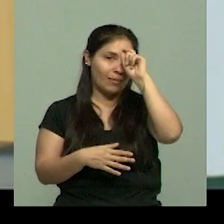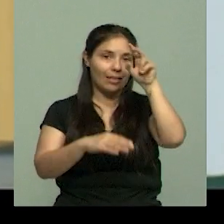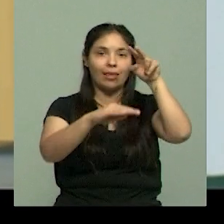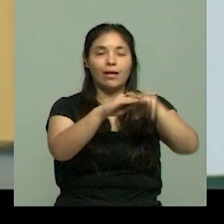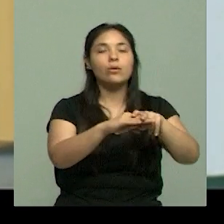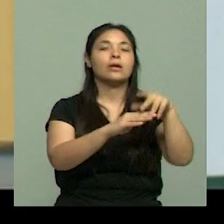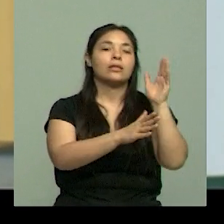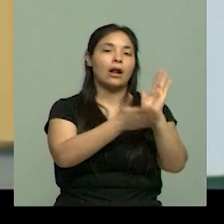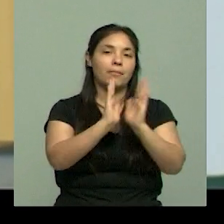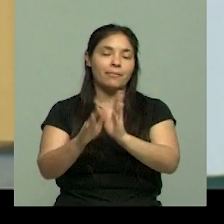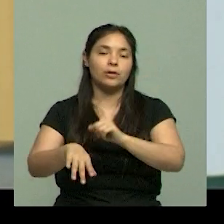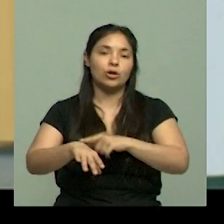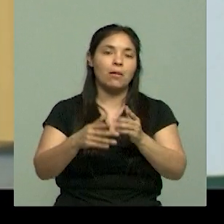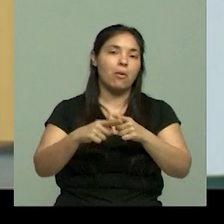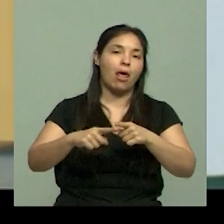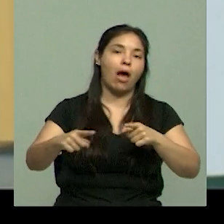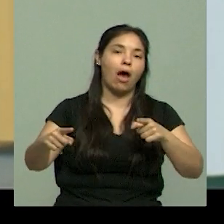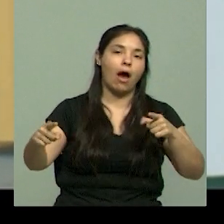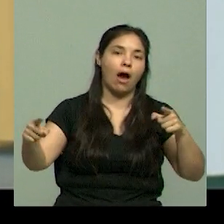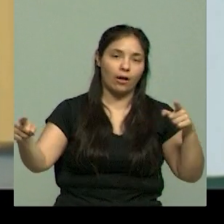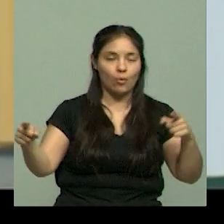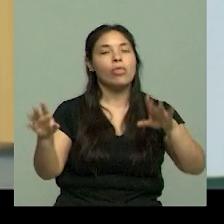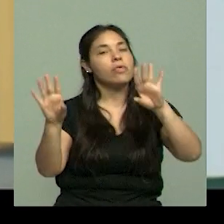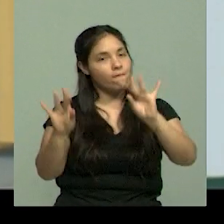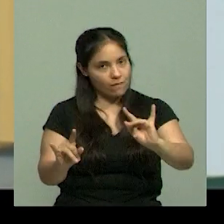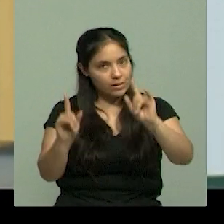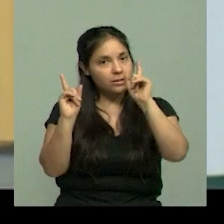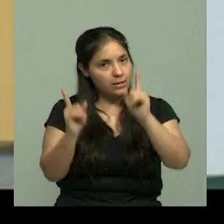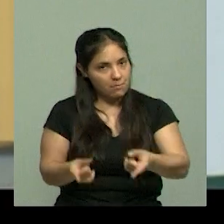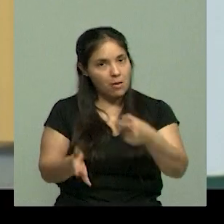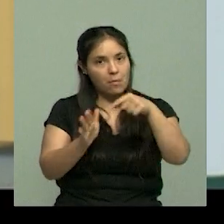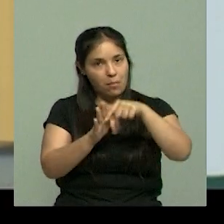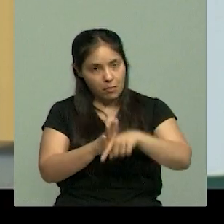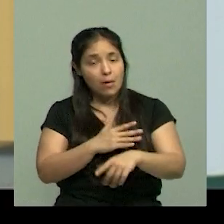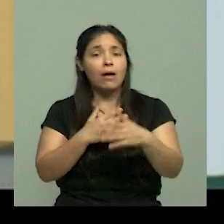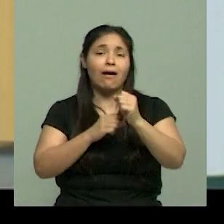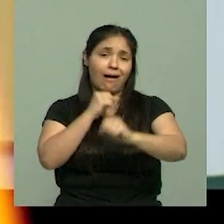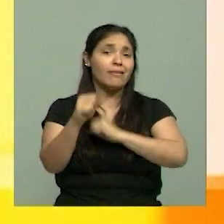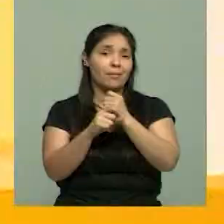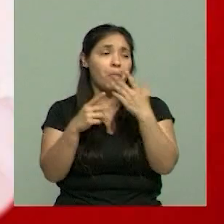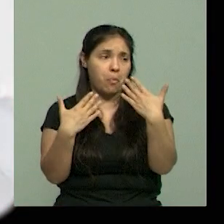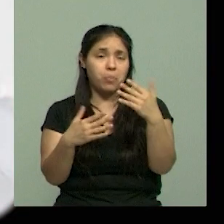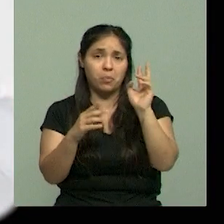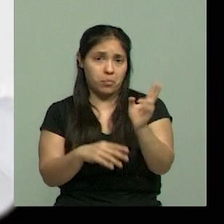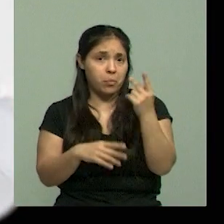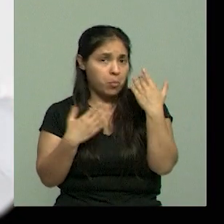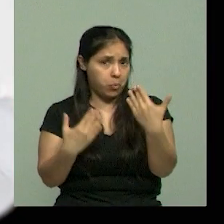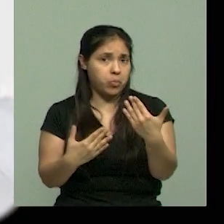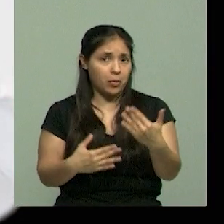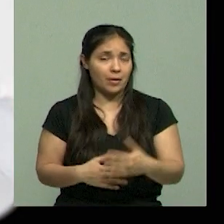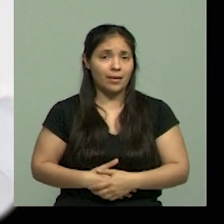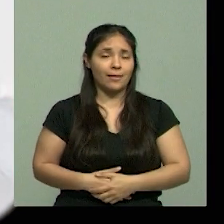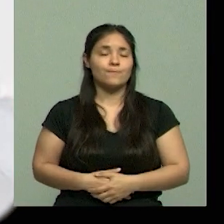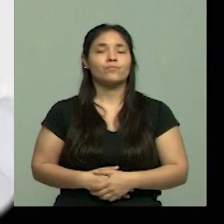tratamientos bastante prolongados y complejos, inclusive hasta la muerte. ¿Hay un